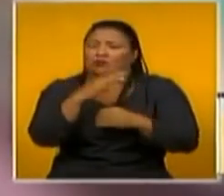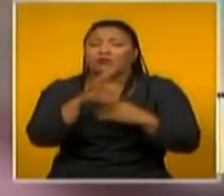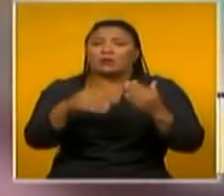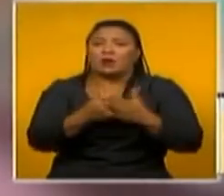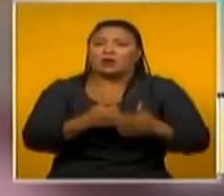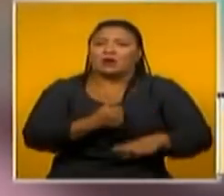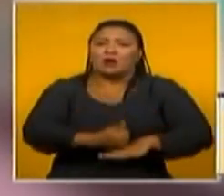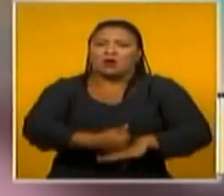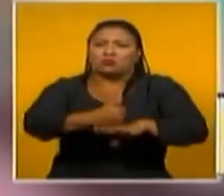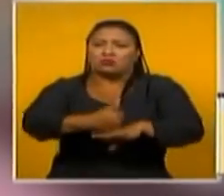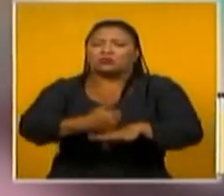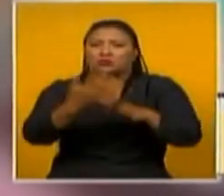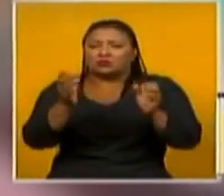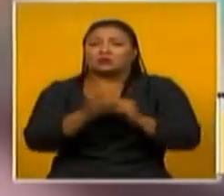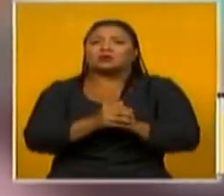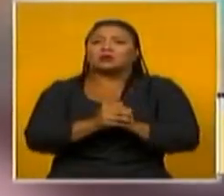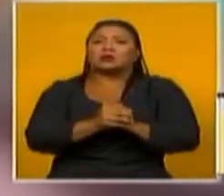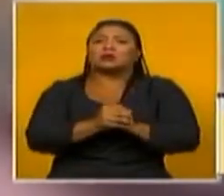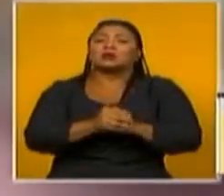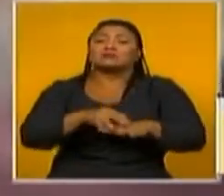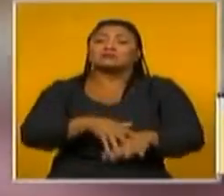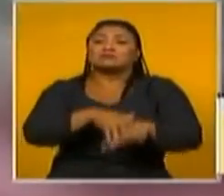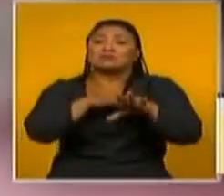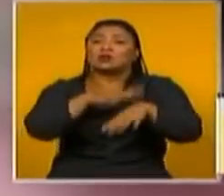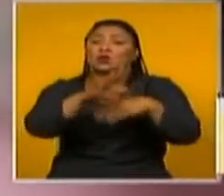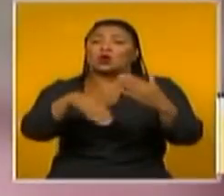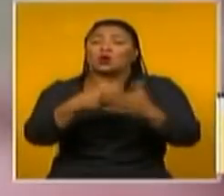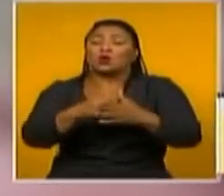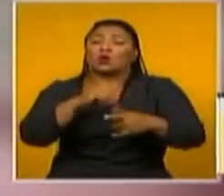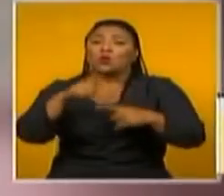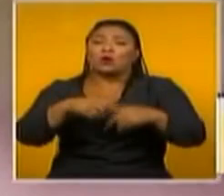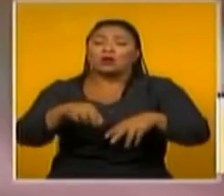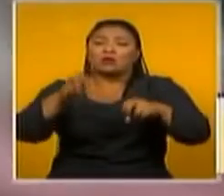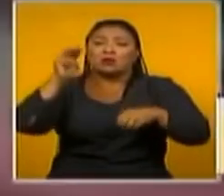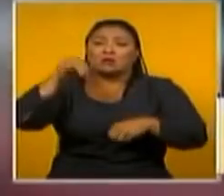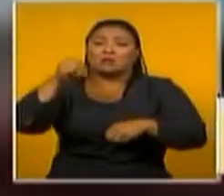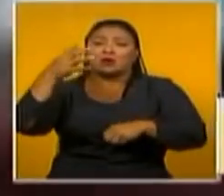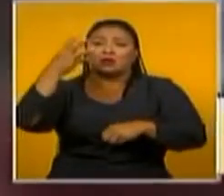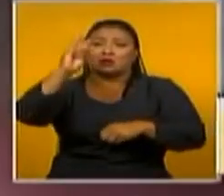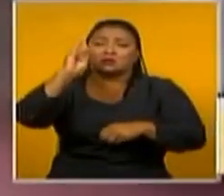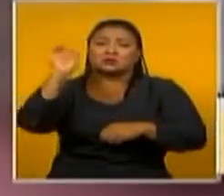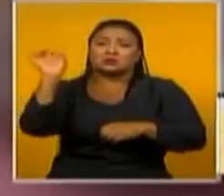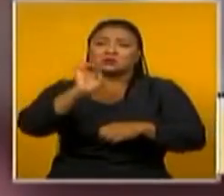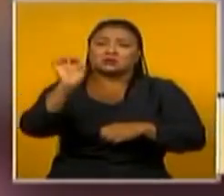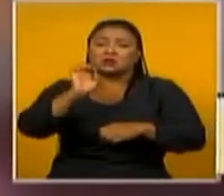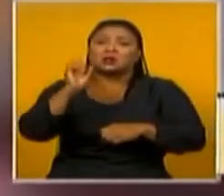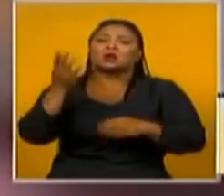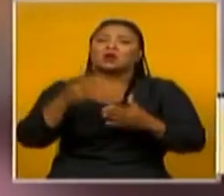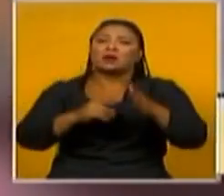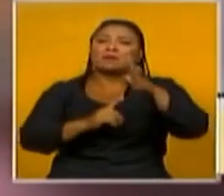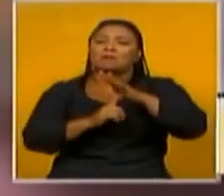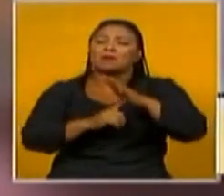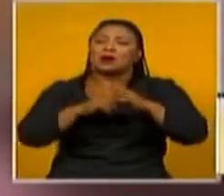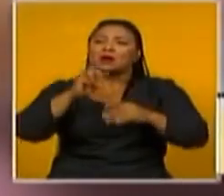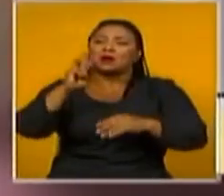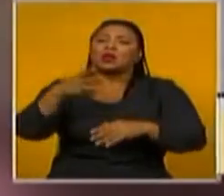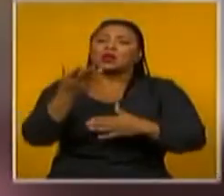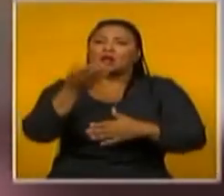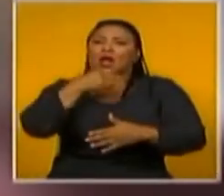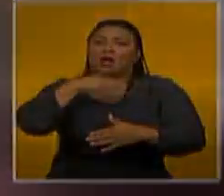autoridades correspondientes. El plantón se llevará a cabo este martes 16 de enero en el Parque Montalvo de Ambato.